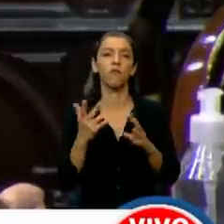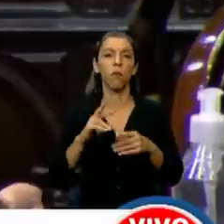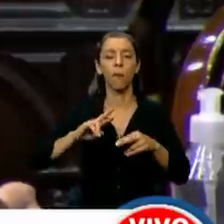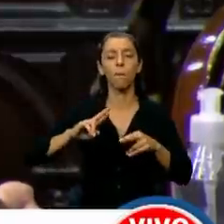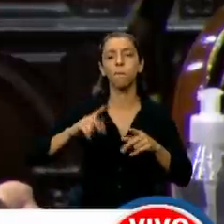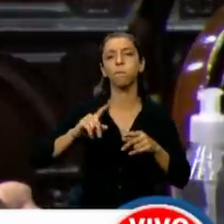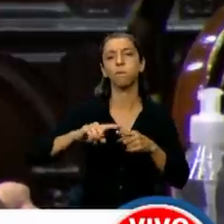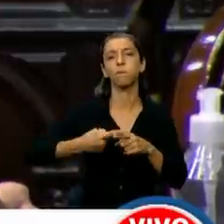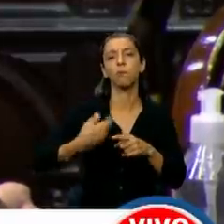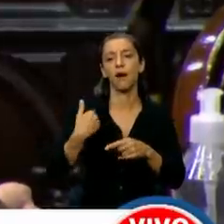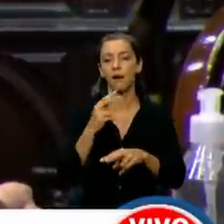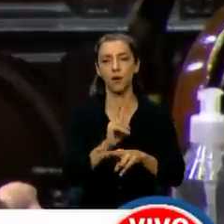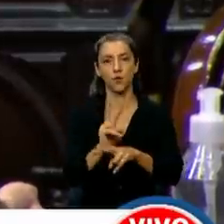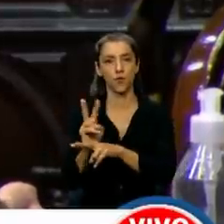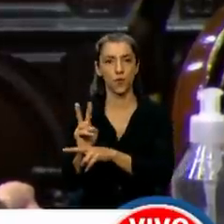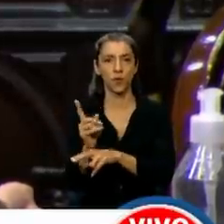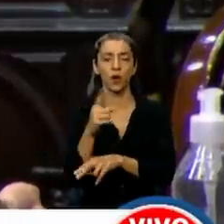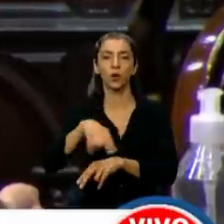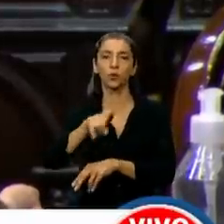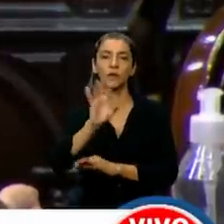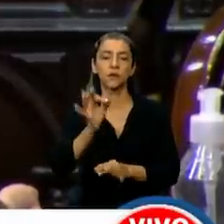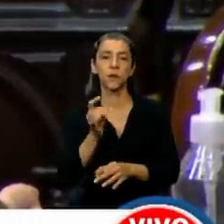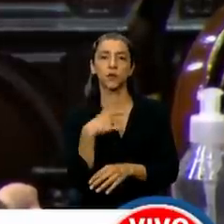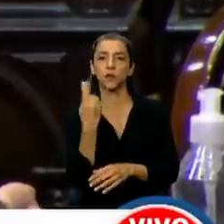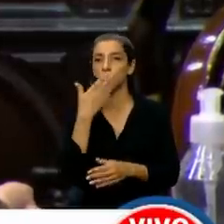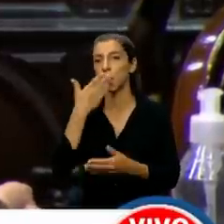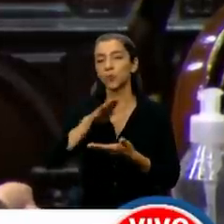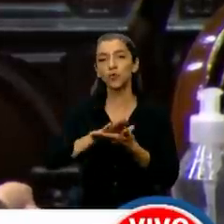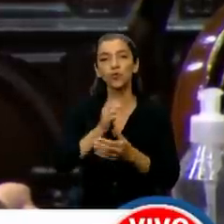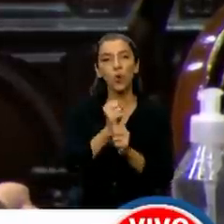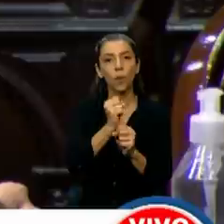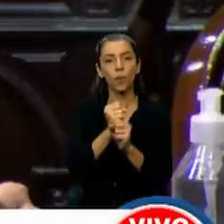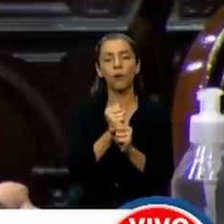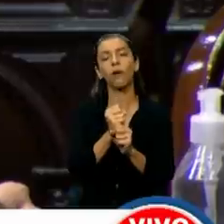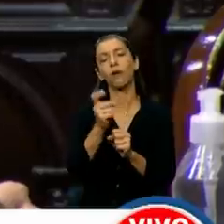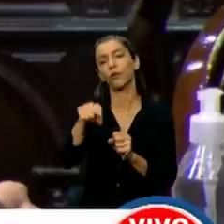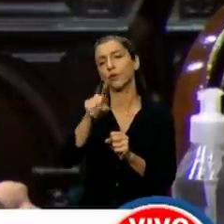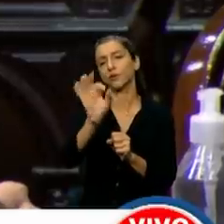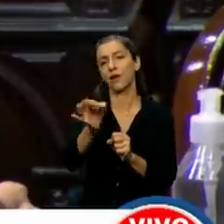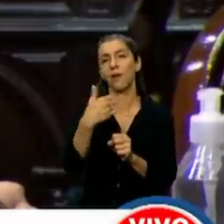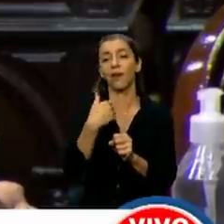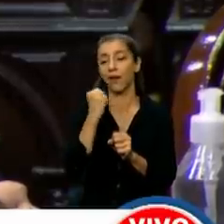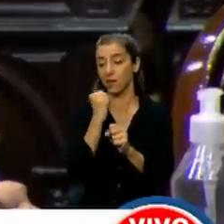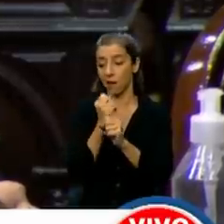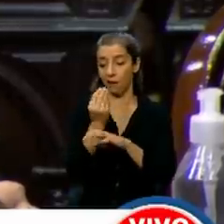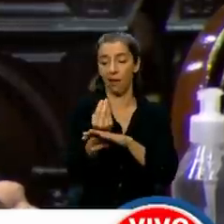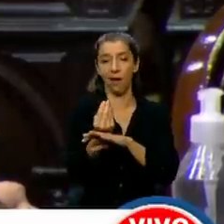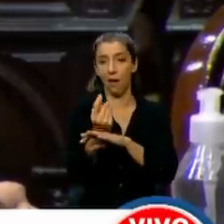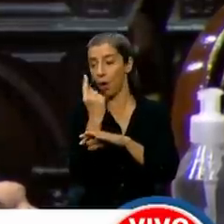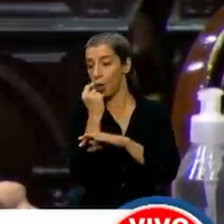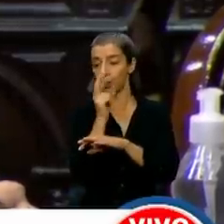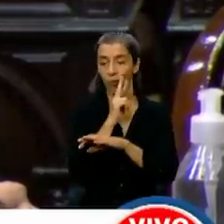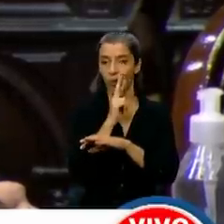ustedes saben muy bien que cuando se habla de trabajo no es lo mismo ser mujer que ser varón no es lo mismo